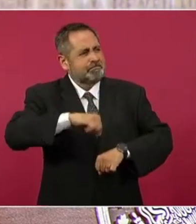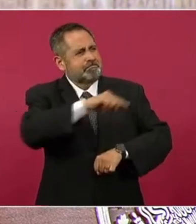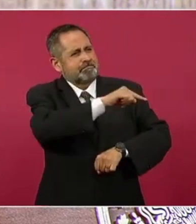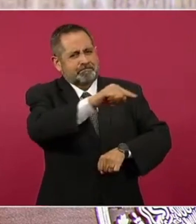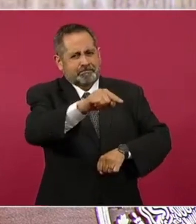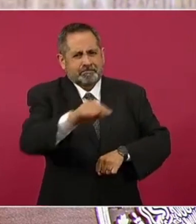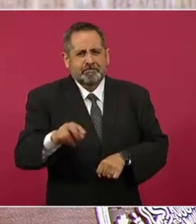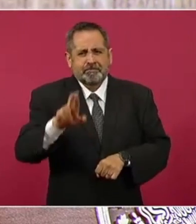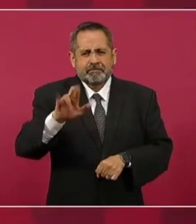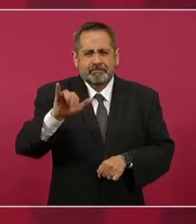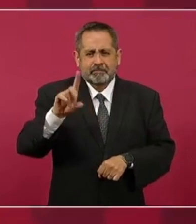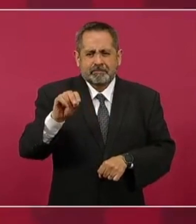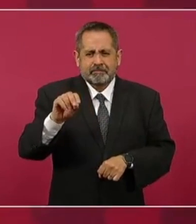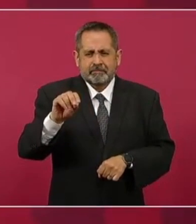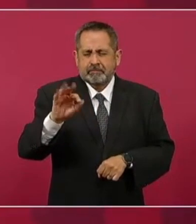de Ricardo Flores Magón?